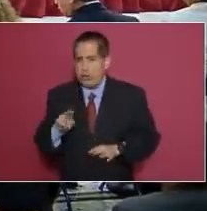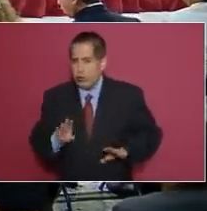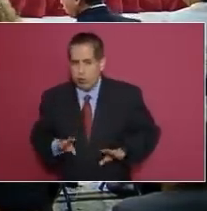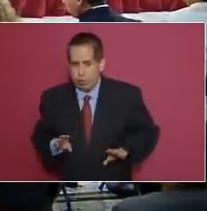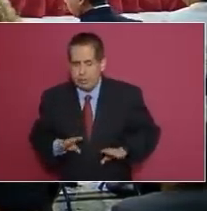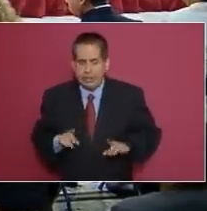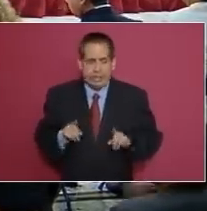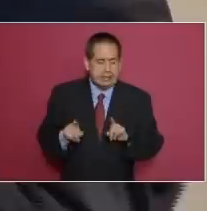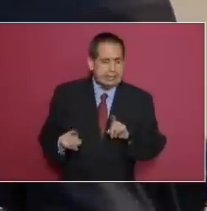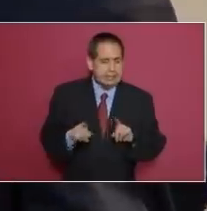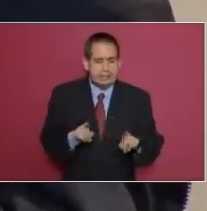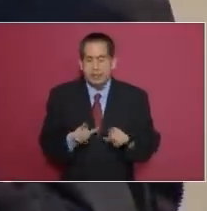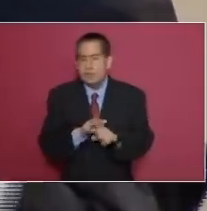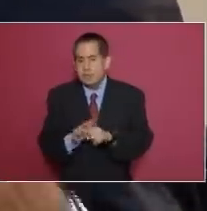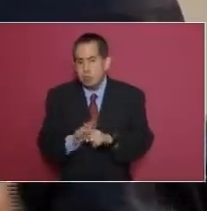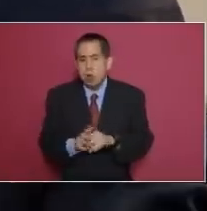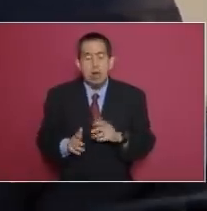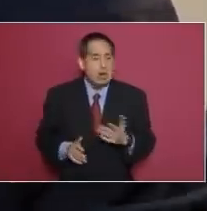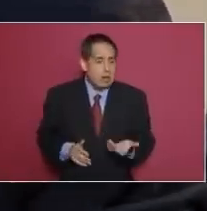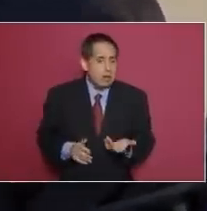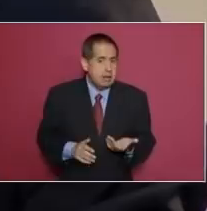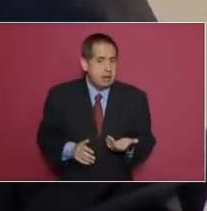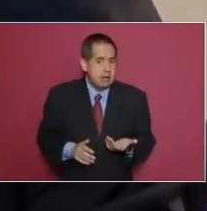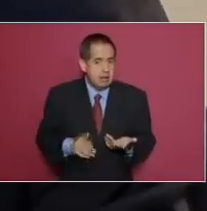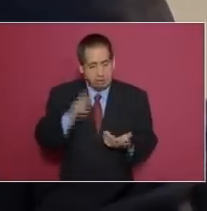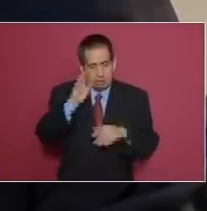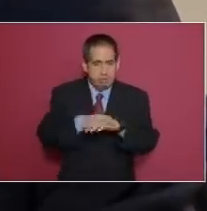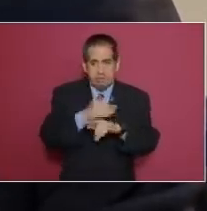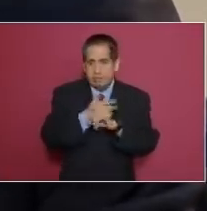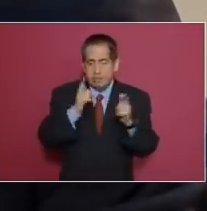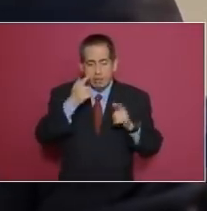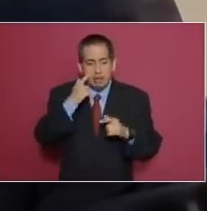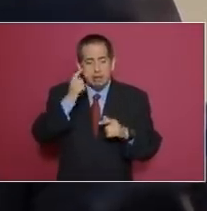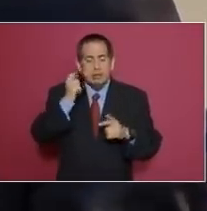todo esto, ¿no? Y garantizar, desde luego, las libertades.